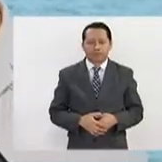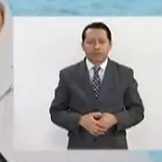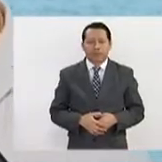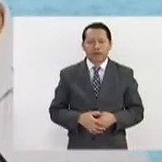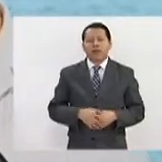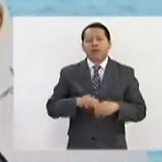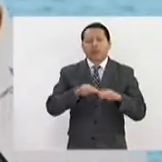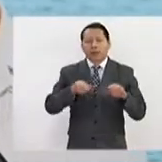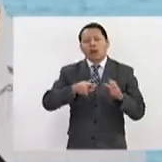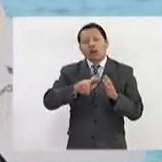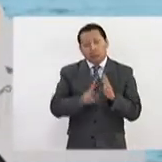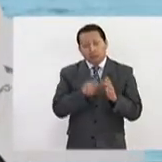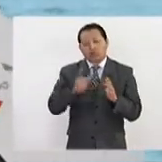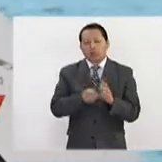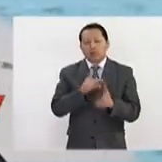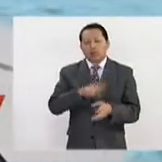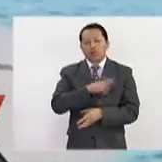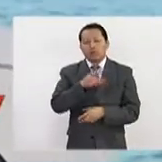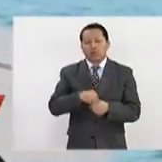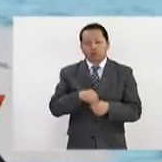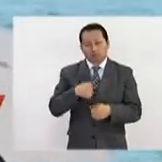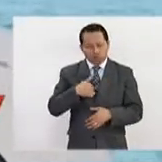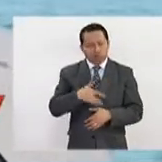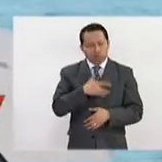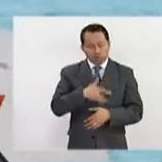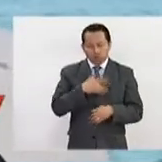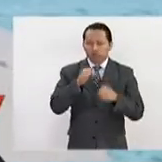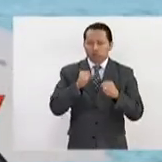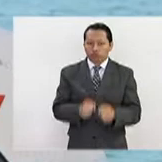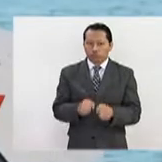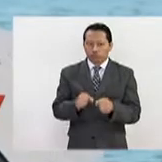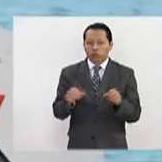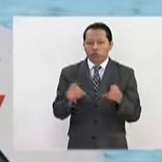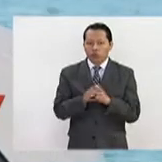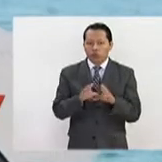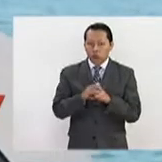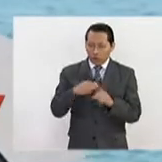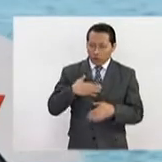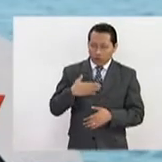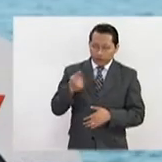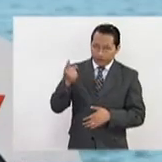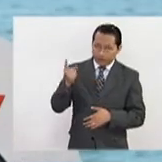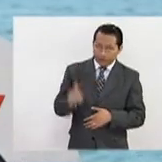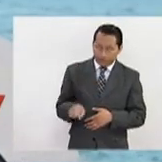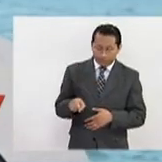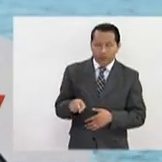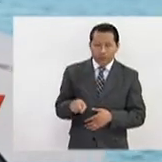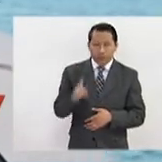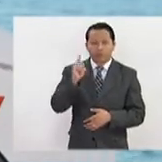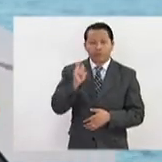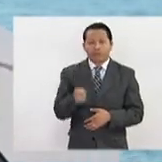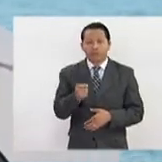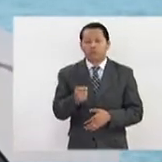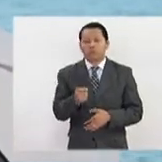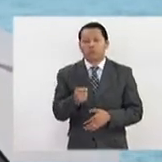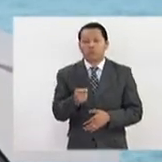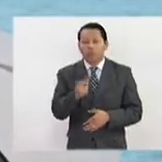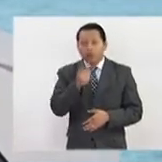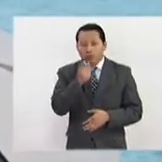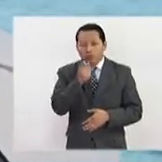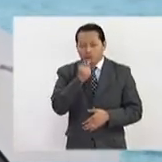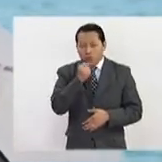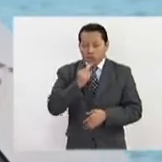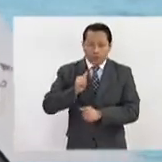Y nuevamente ante mi absoluta convicción y ante la instrucción que he dado, que la